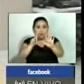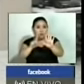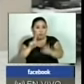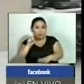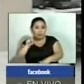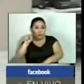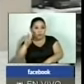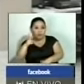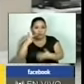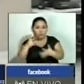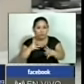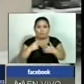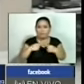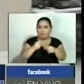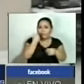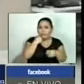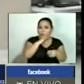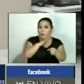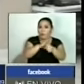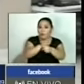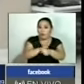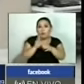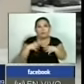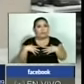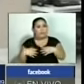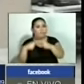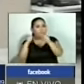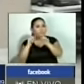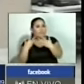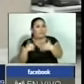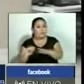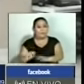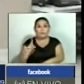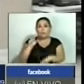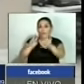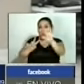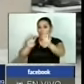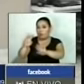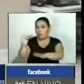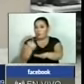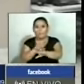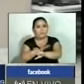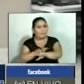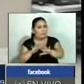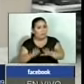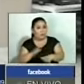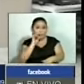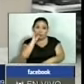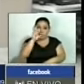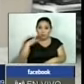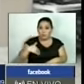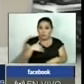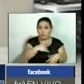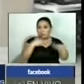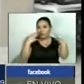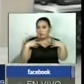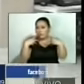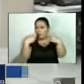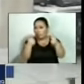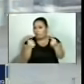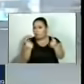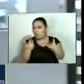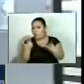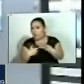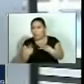612 continúan activos y afortunadamente 72 personas se han logrado recuperar. Según autoridades del Ministerio de Salud Pública y